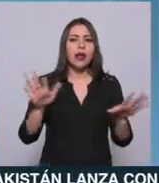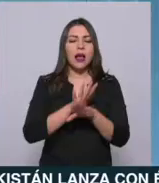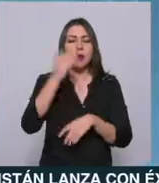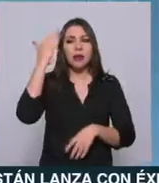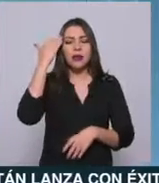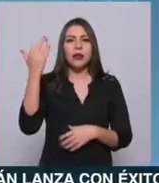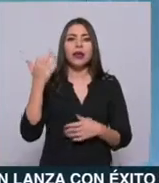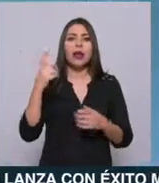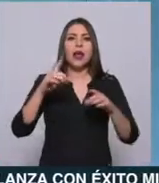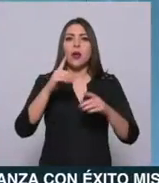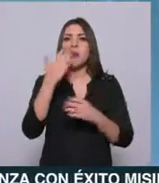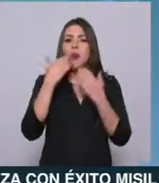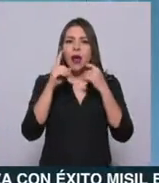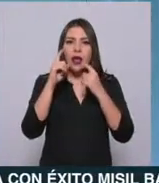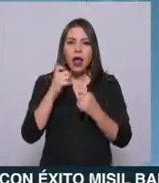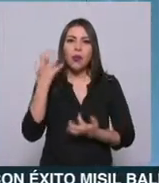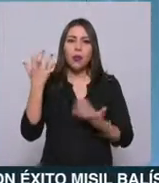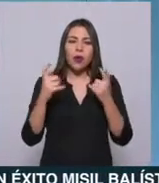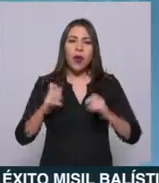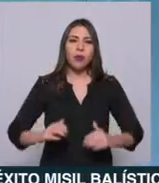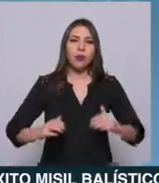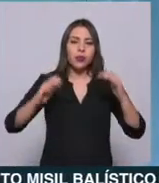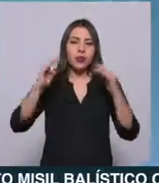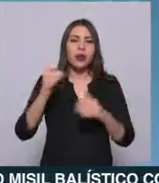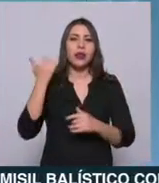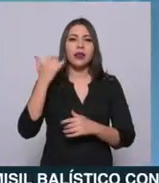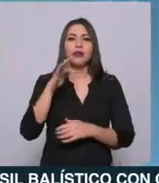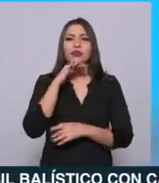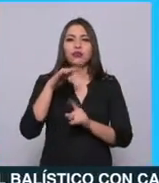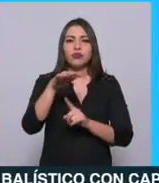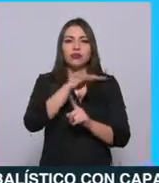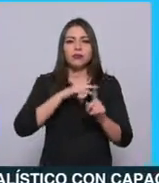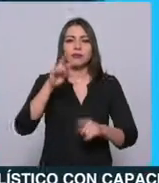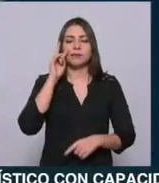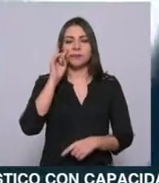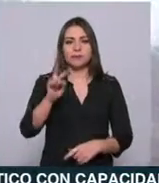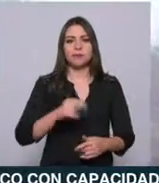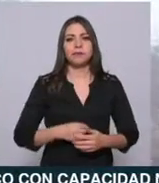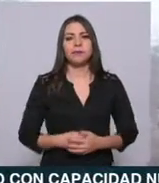incendios, escasez de agua y contaminación. Conozcamos los detalles.